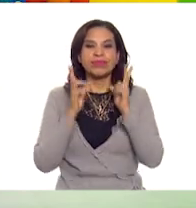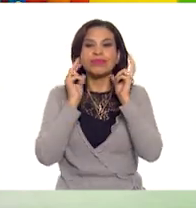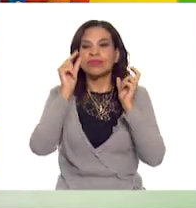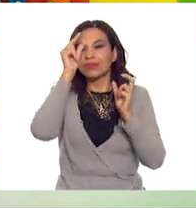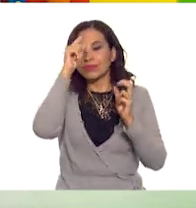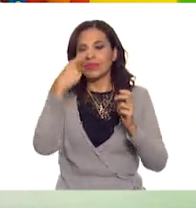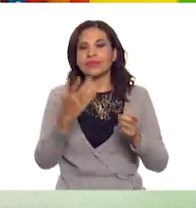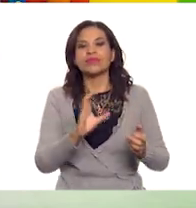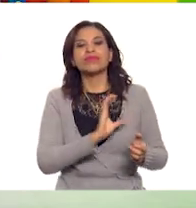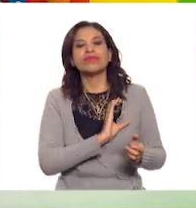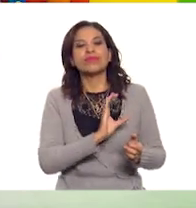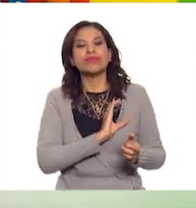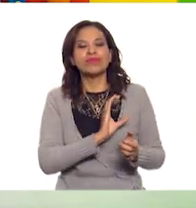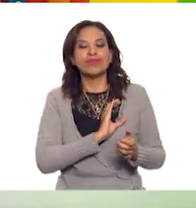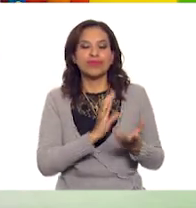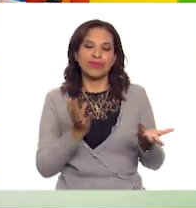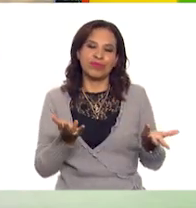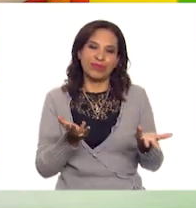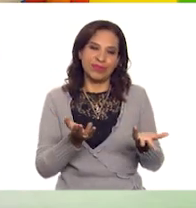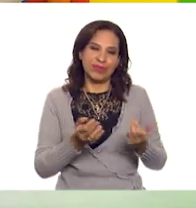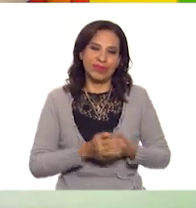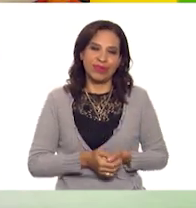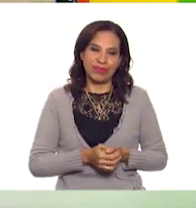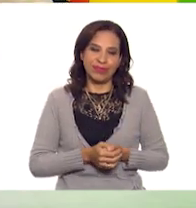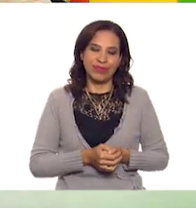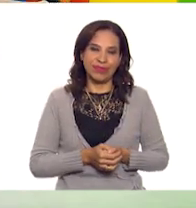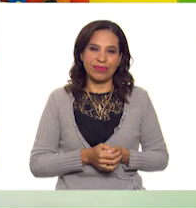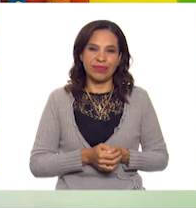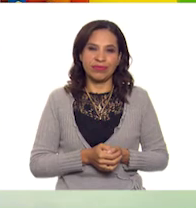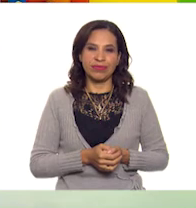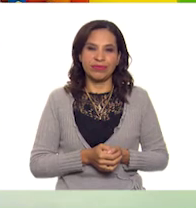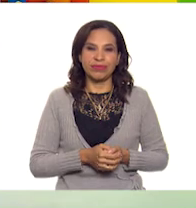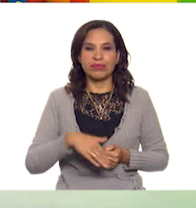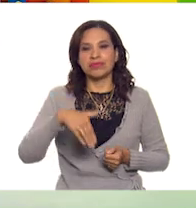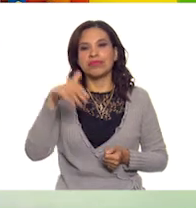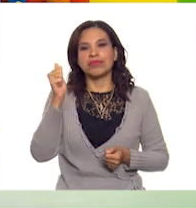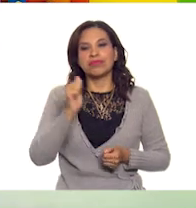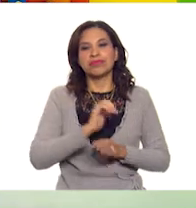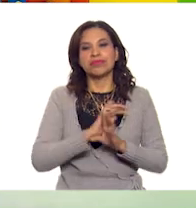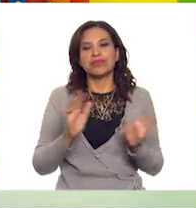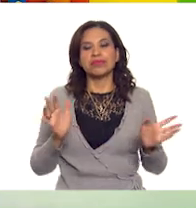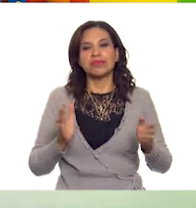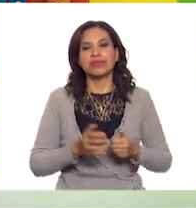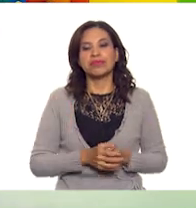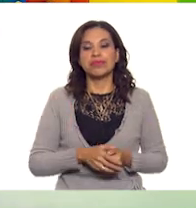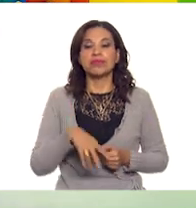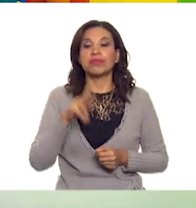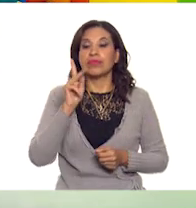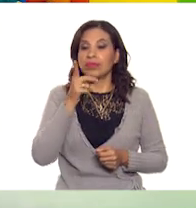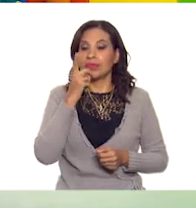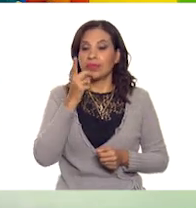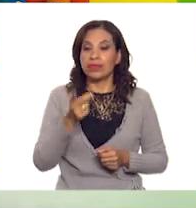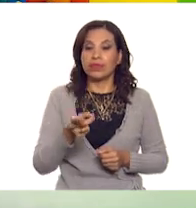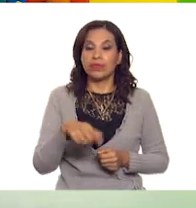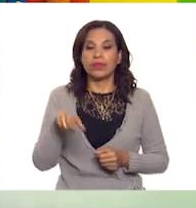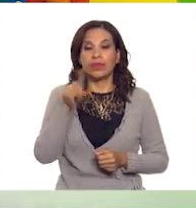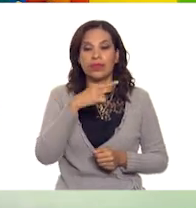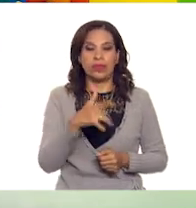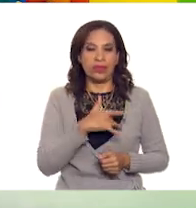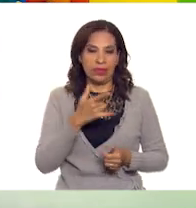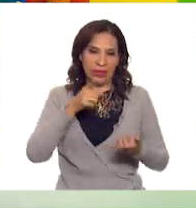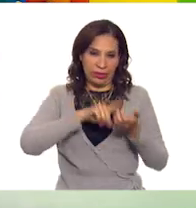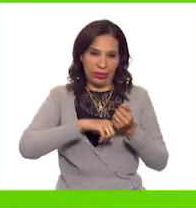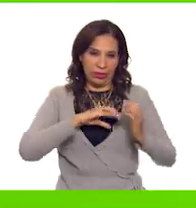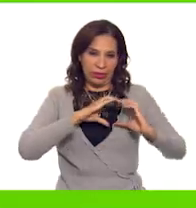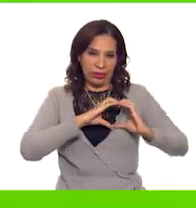¡Ajolisto, te queremos! ¡Ay, sí! Se fue. Pero como él dijo, queda en nuestros